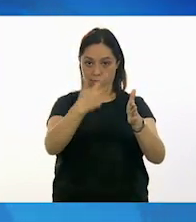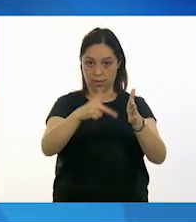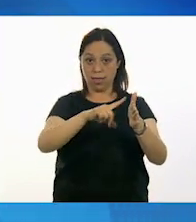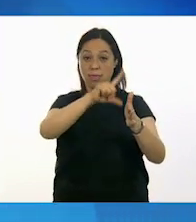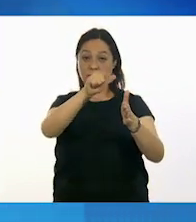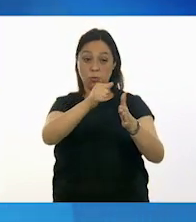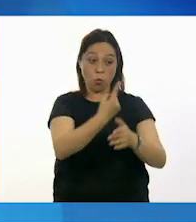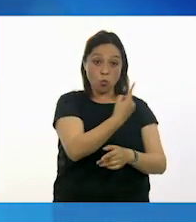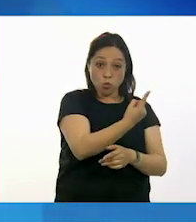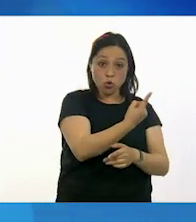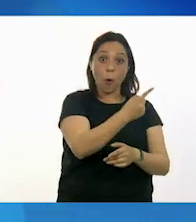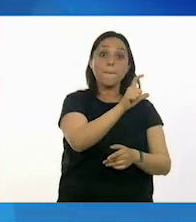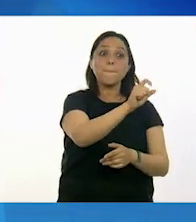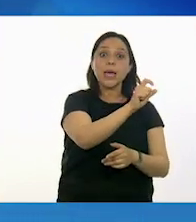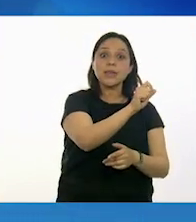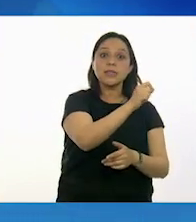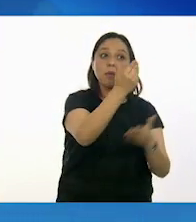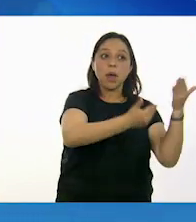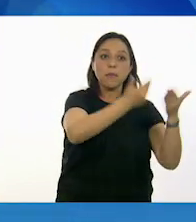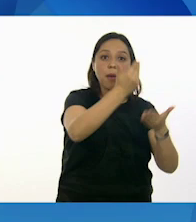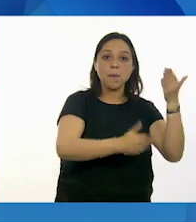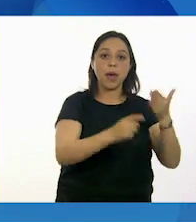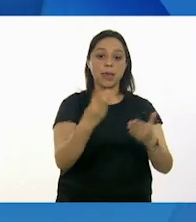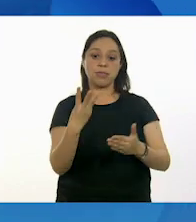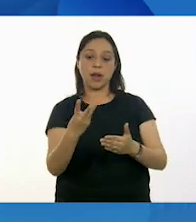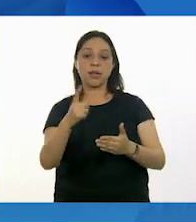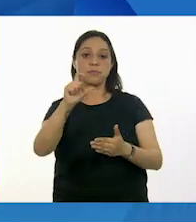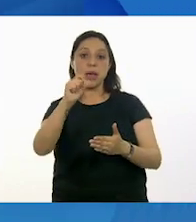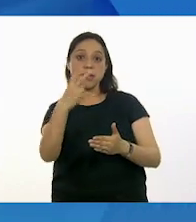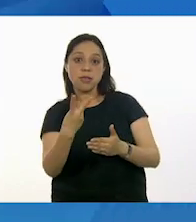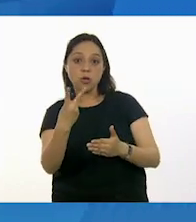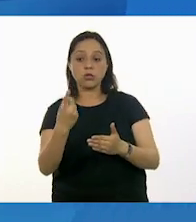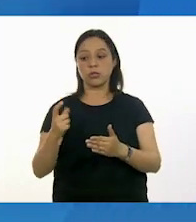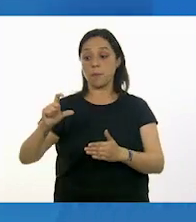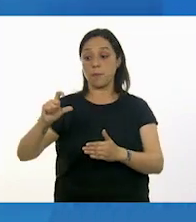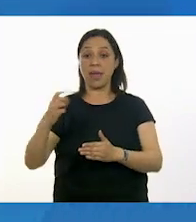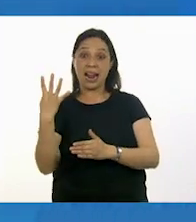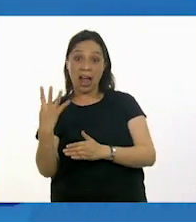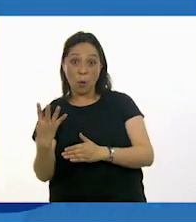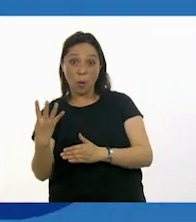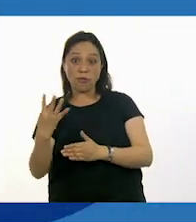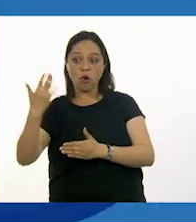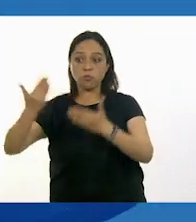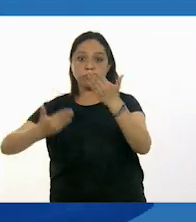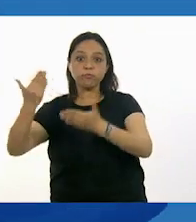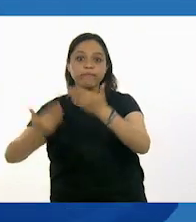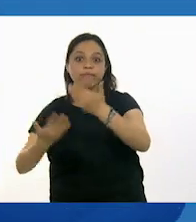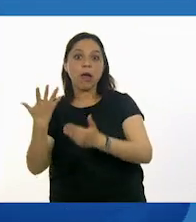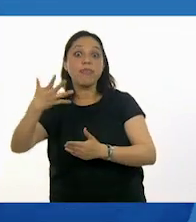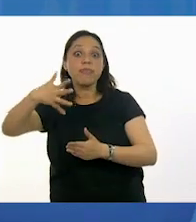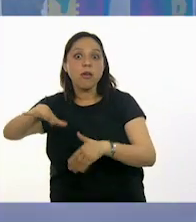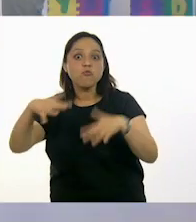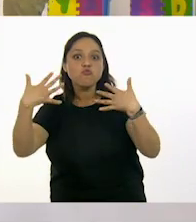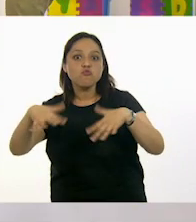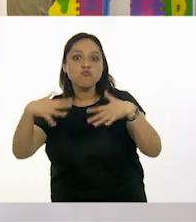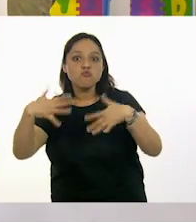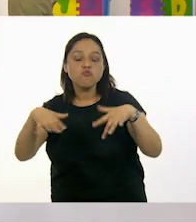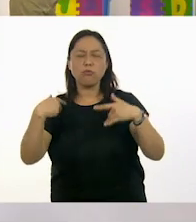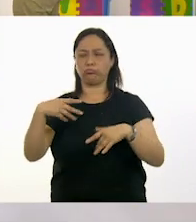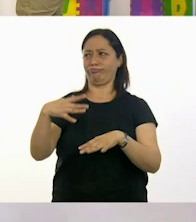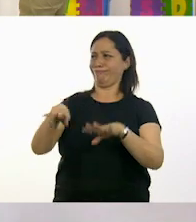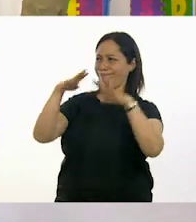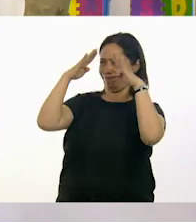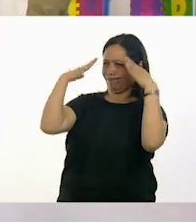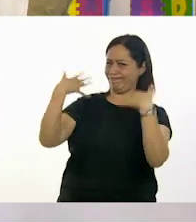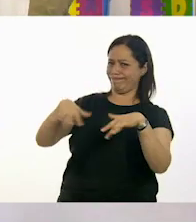aterrizaron 25 aviones. En la pista 3, 22 aviones. Y en la pista 4, 10 aviones. Uf. ¿Cómo ves la información? Es